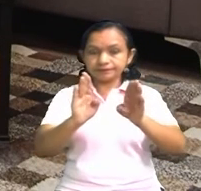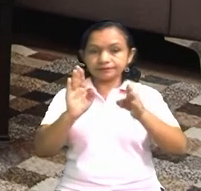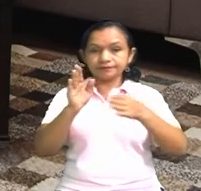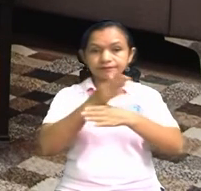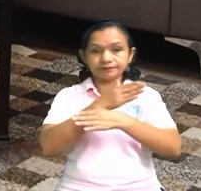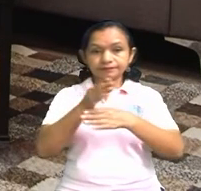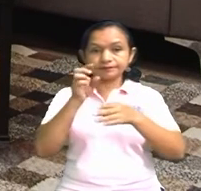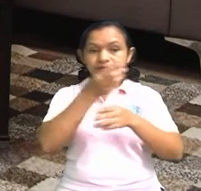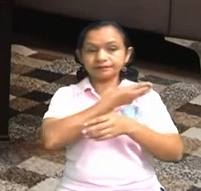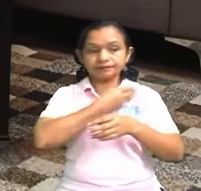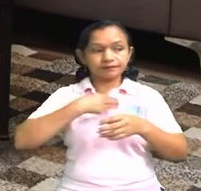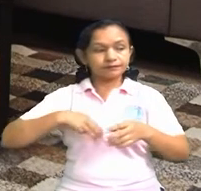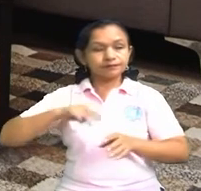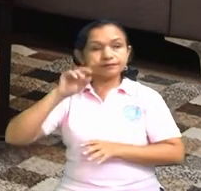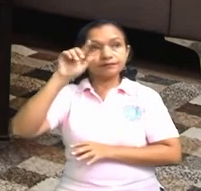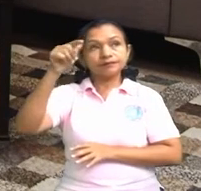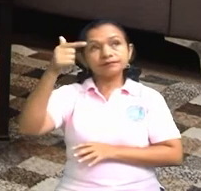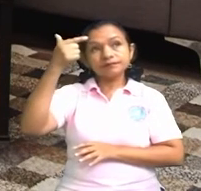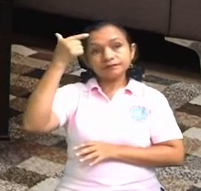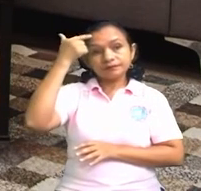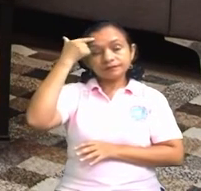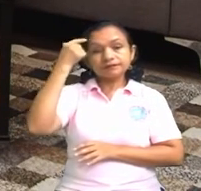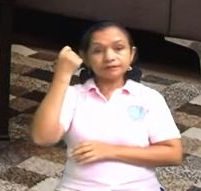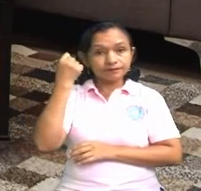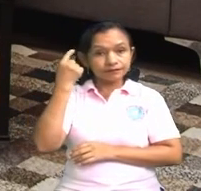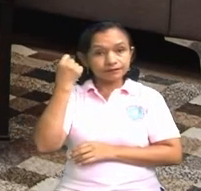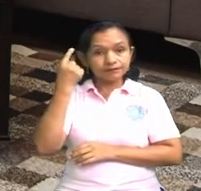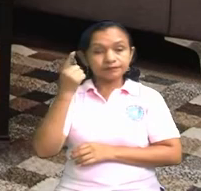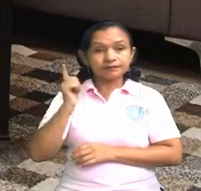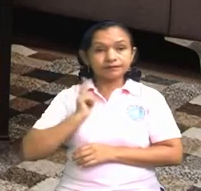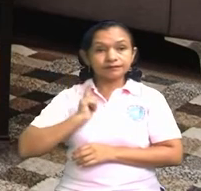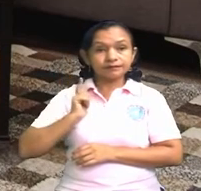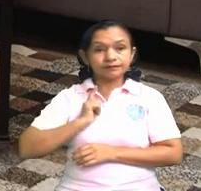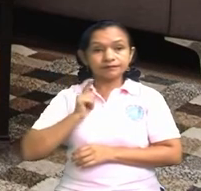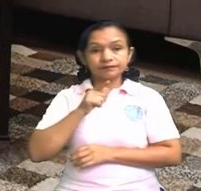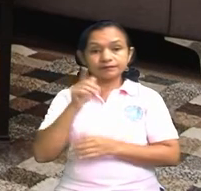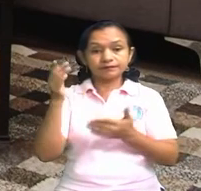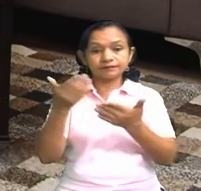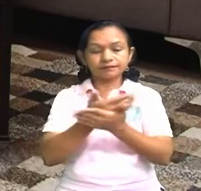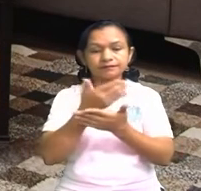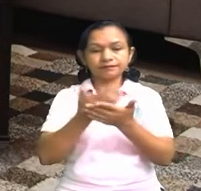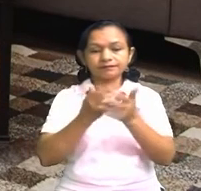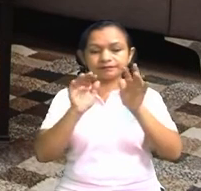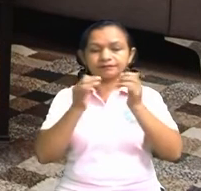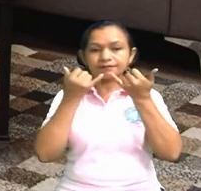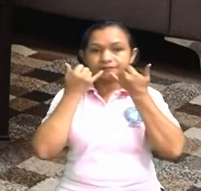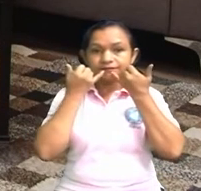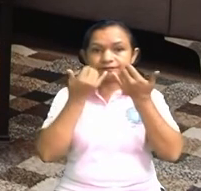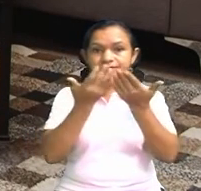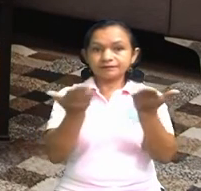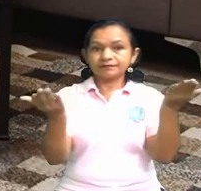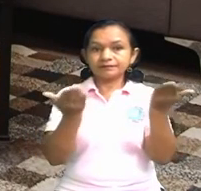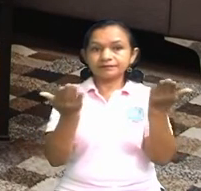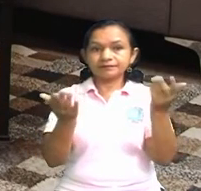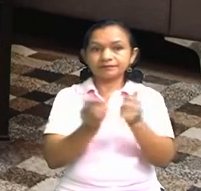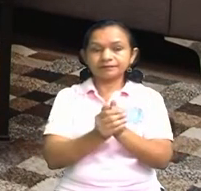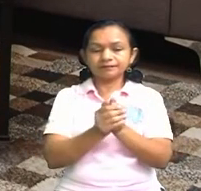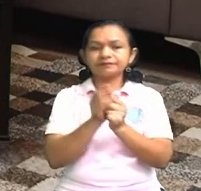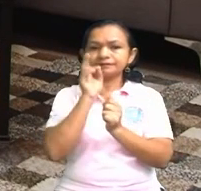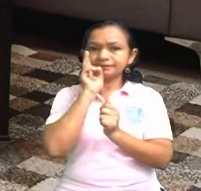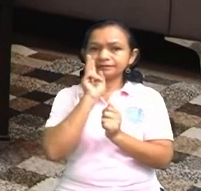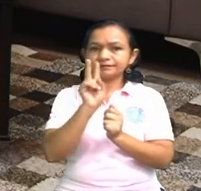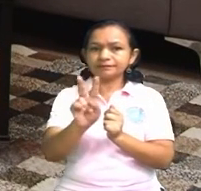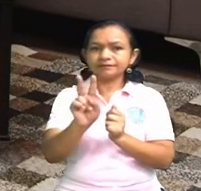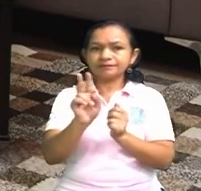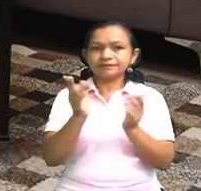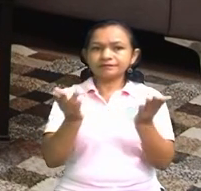entidades adscritas al Ministerio de Gobernación. Entiendo que hay una en las que las nuevas tecnologías de la información pues son más palpables,